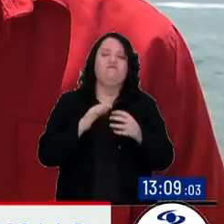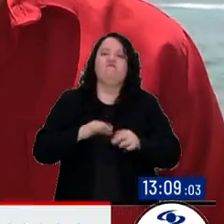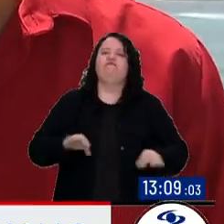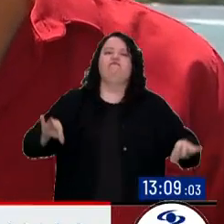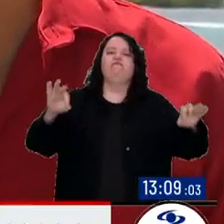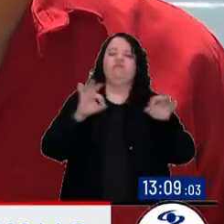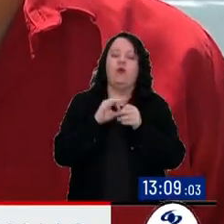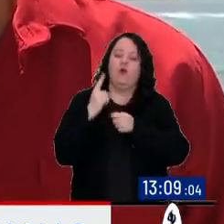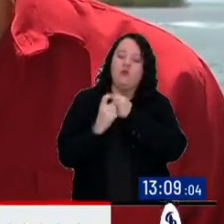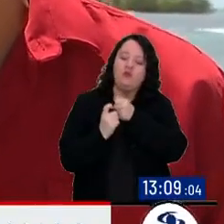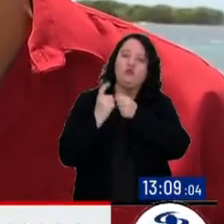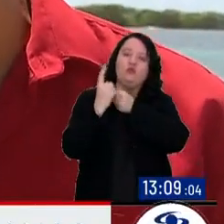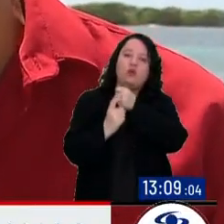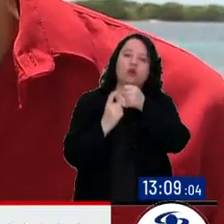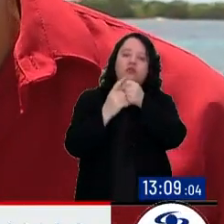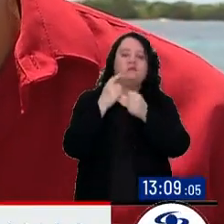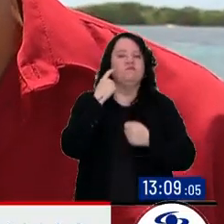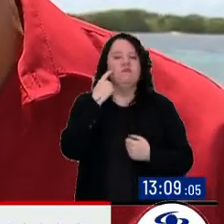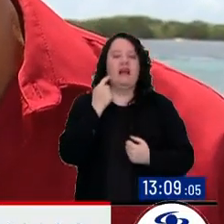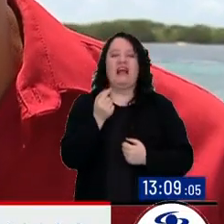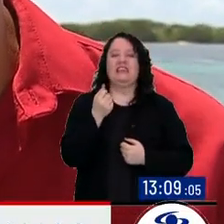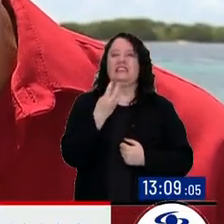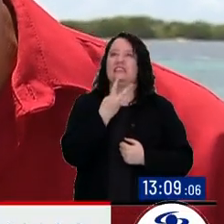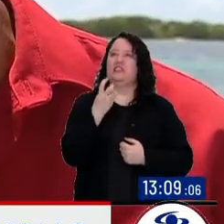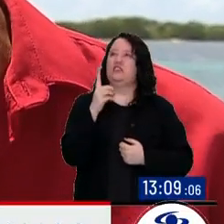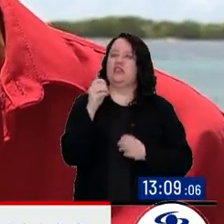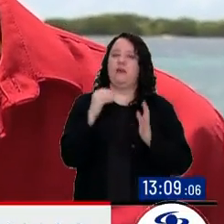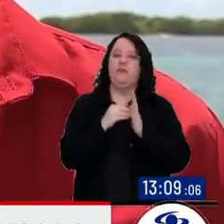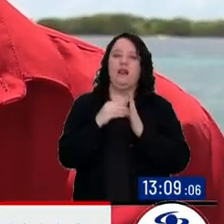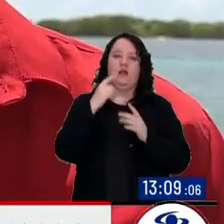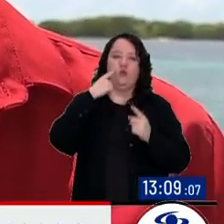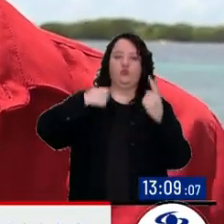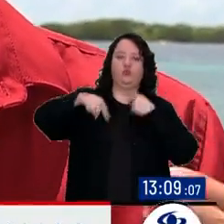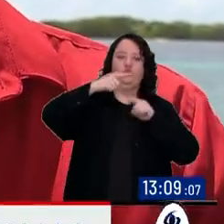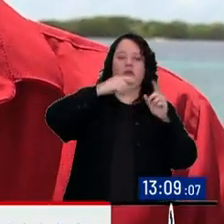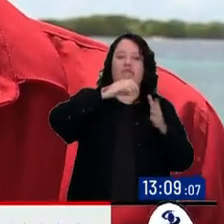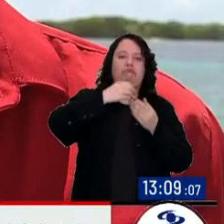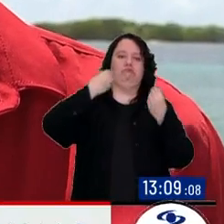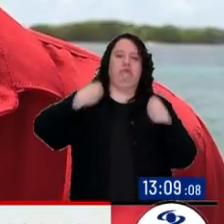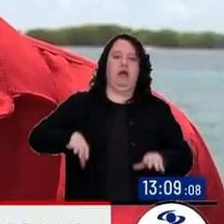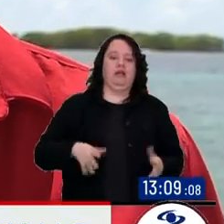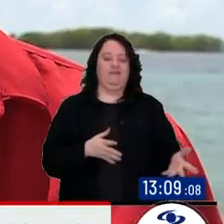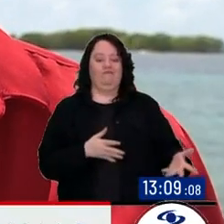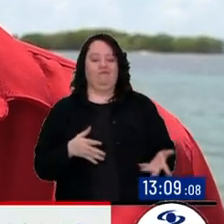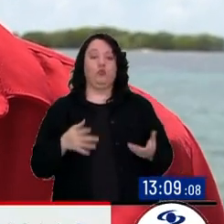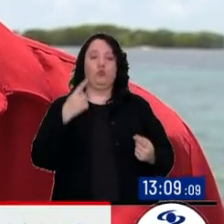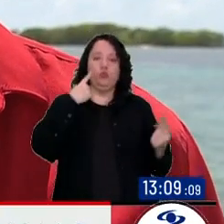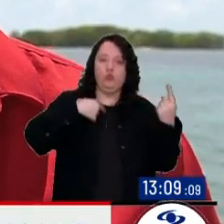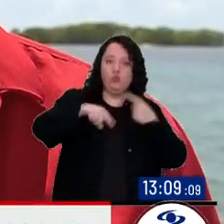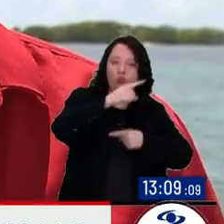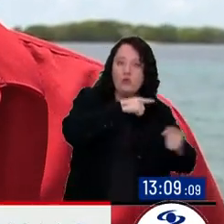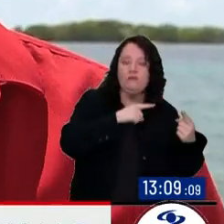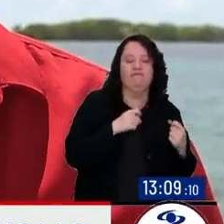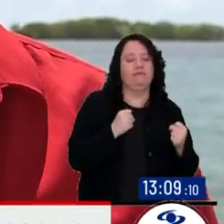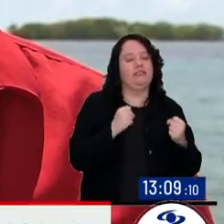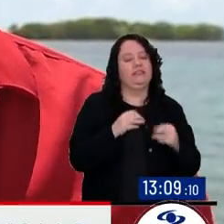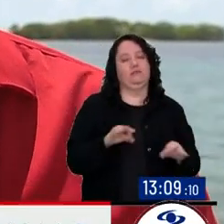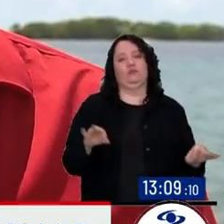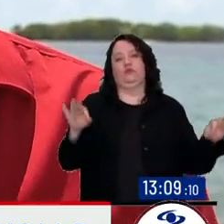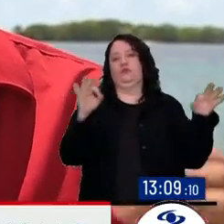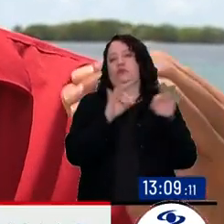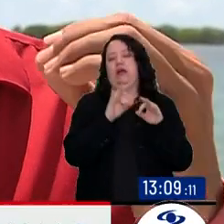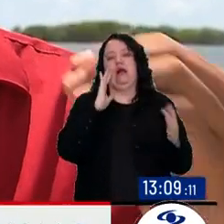de año a año hemos perdido casi 360 mil turistas, por lo cual nuestra reactivación del turismo tiene que ser una prioridad en lo